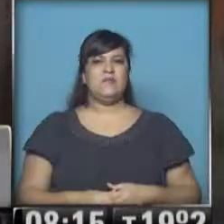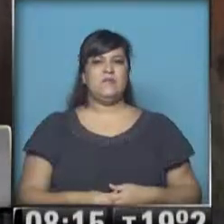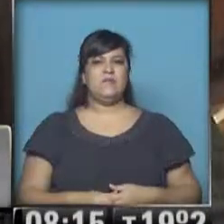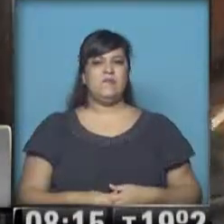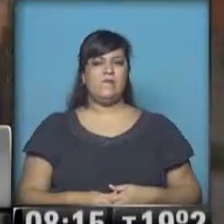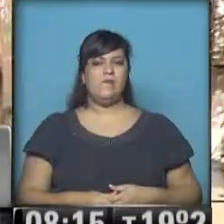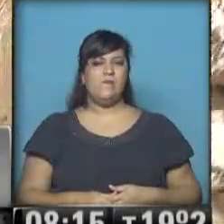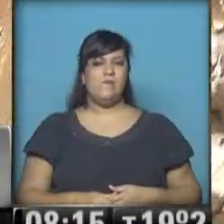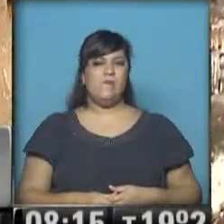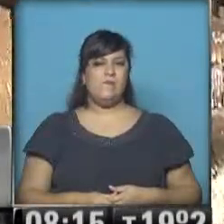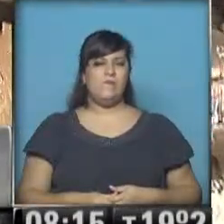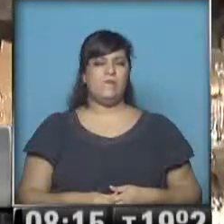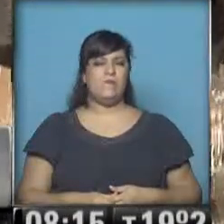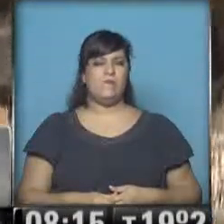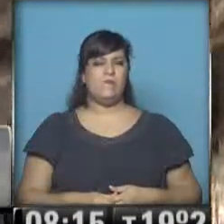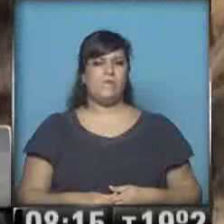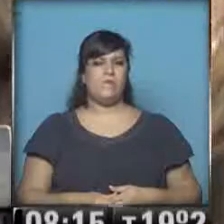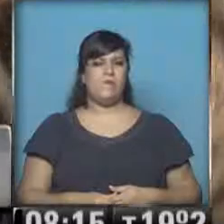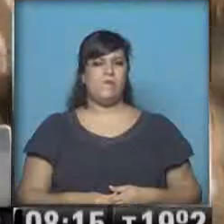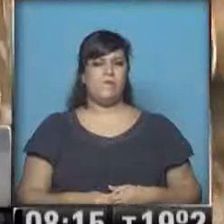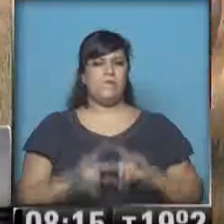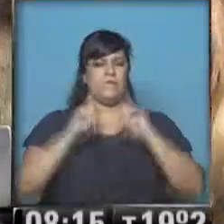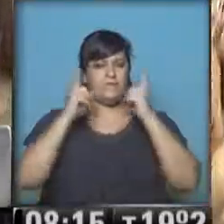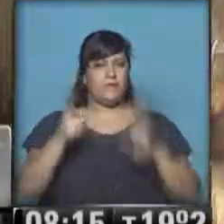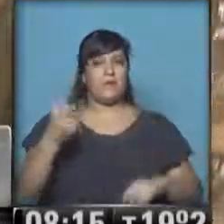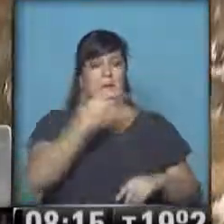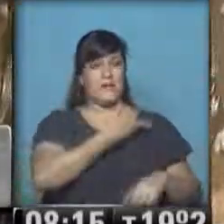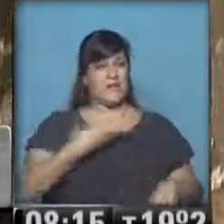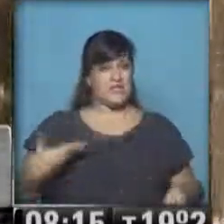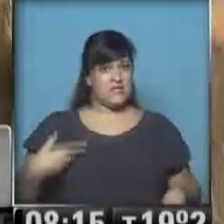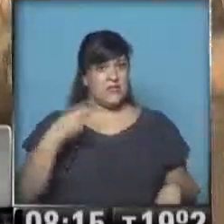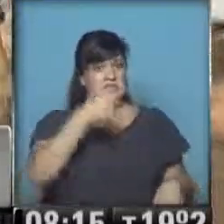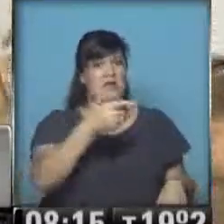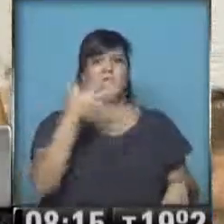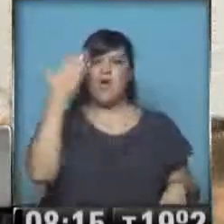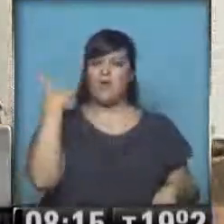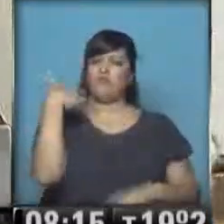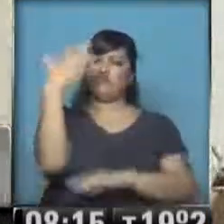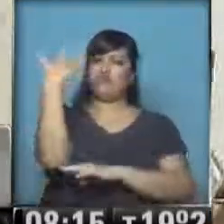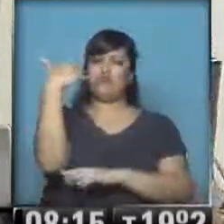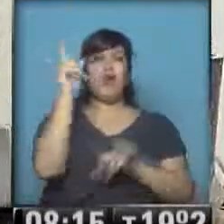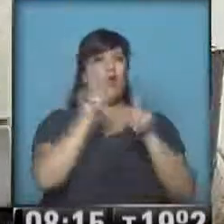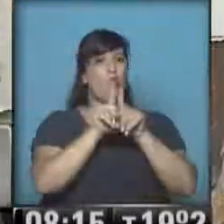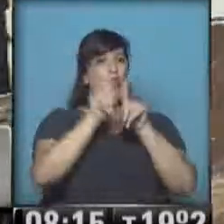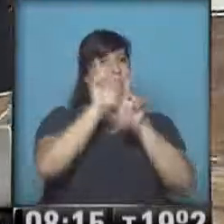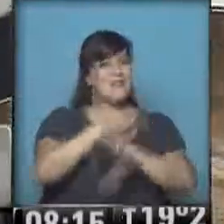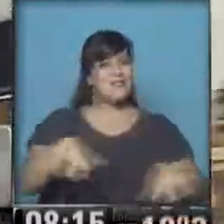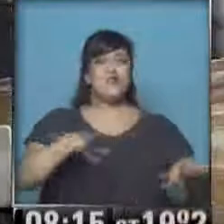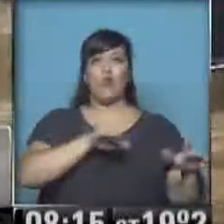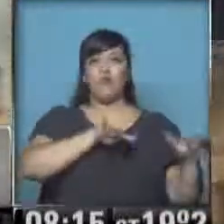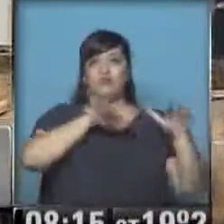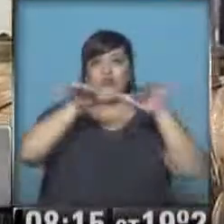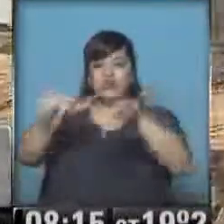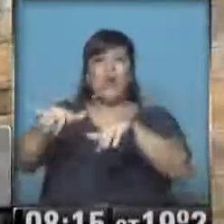la villa. Sino que también el presidente muy bien decía, llevar a los chicos para conocer o